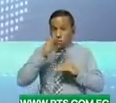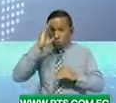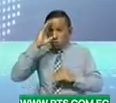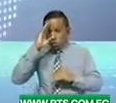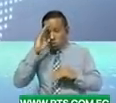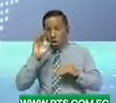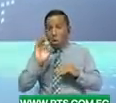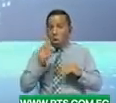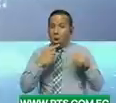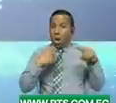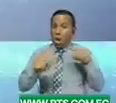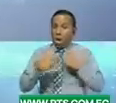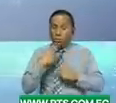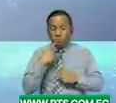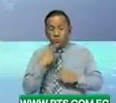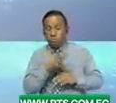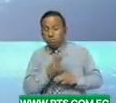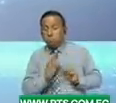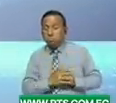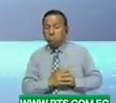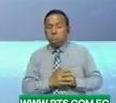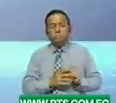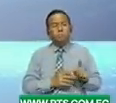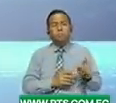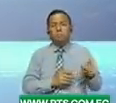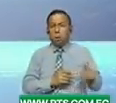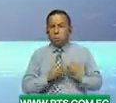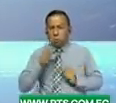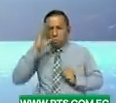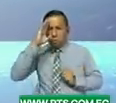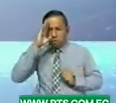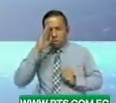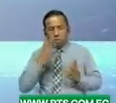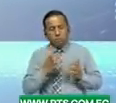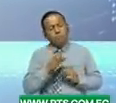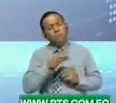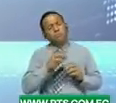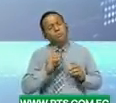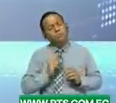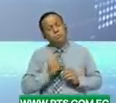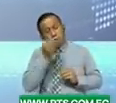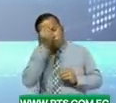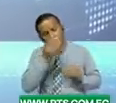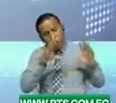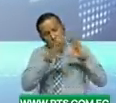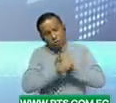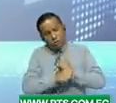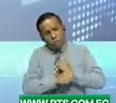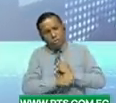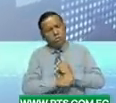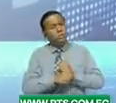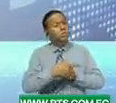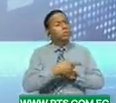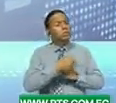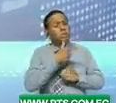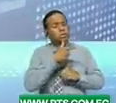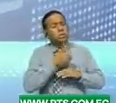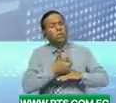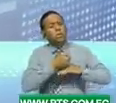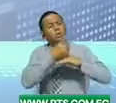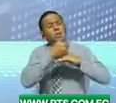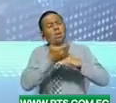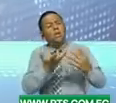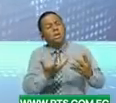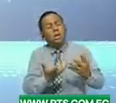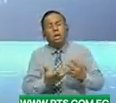algún jefe de aquí de la policía, vamos a ver si nos da algún detalle. Buenas noches, ¿algún jefe del distrito? Buenas noches. No, al